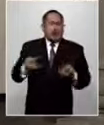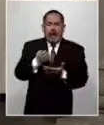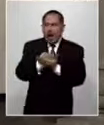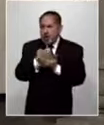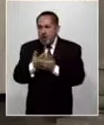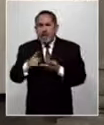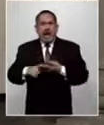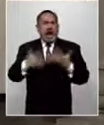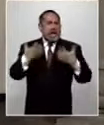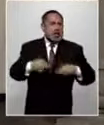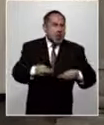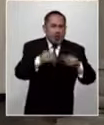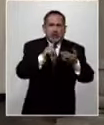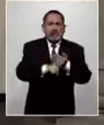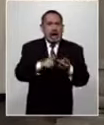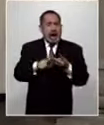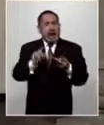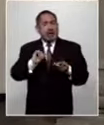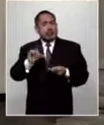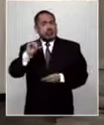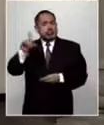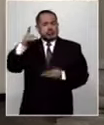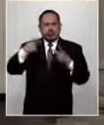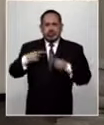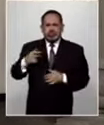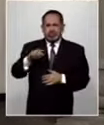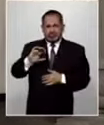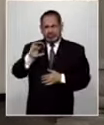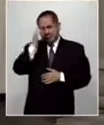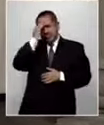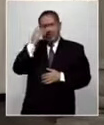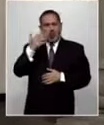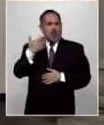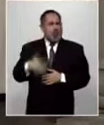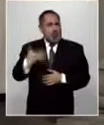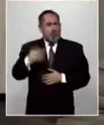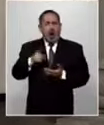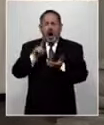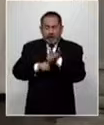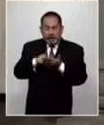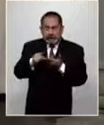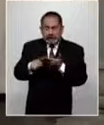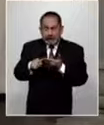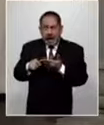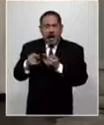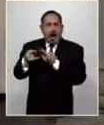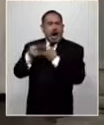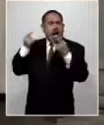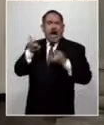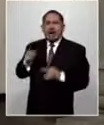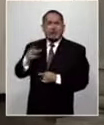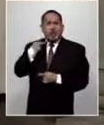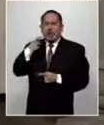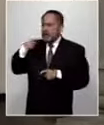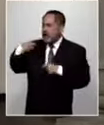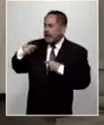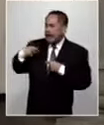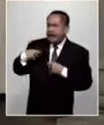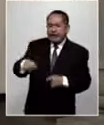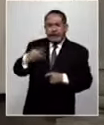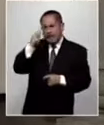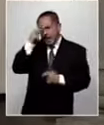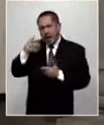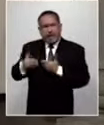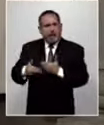industria nacional, así como de personajes de la mayor relevancia cuya acción determinó la trayectoria política de nuestro país y